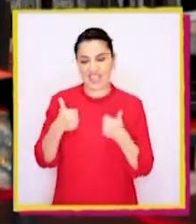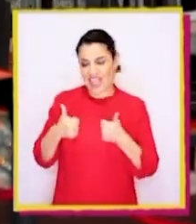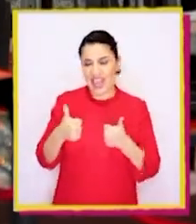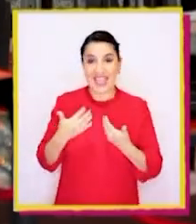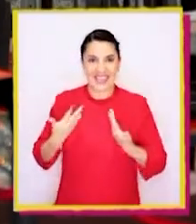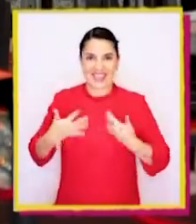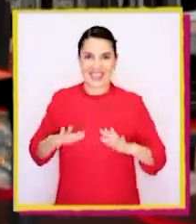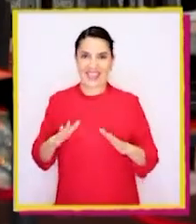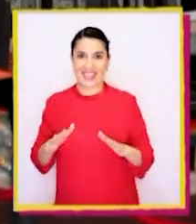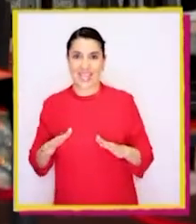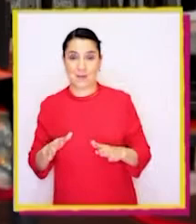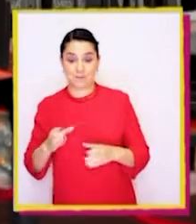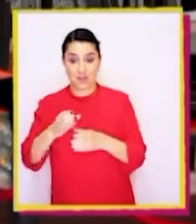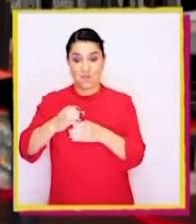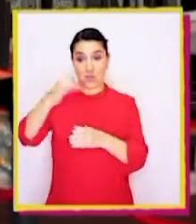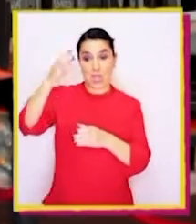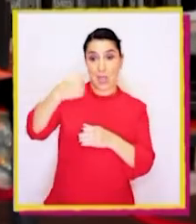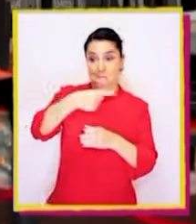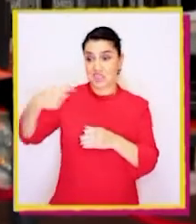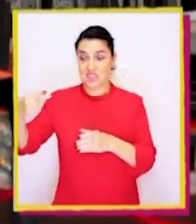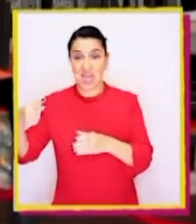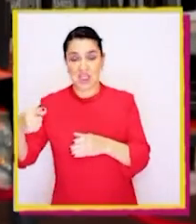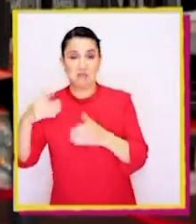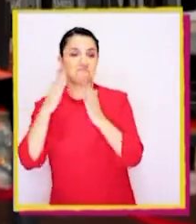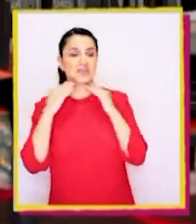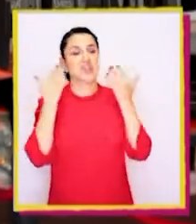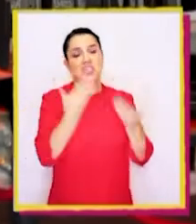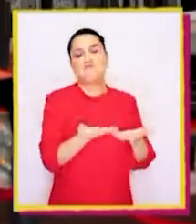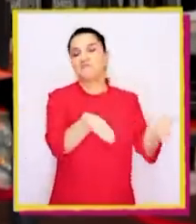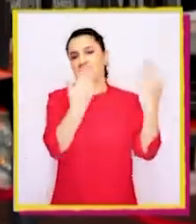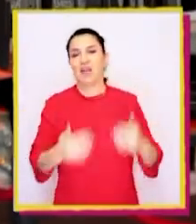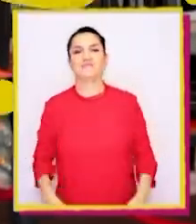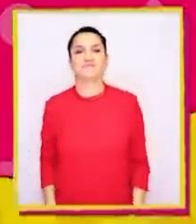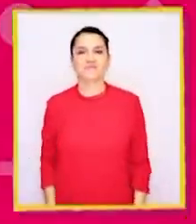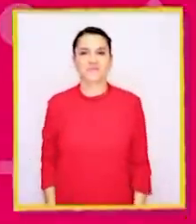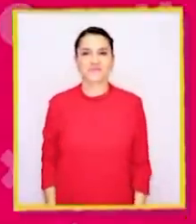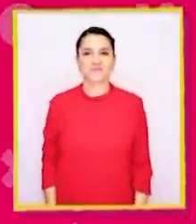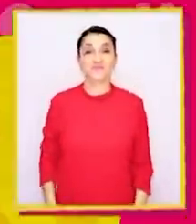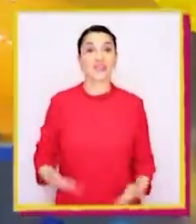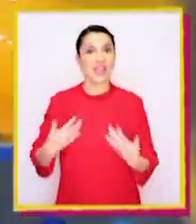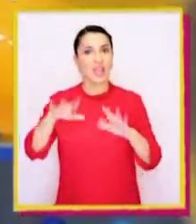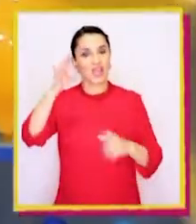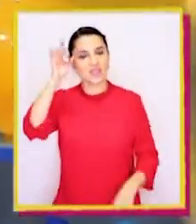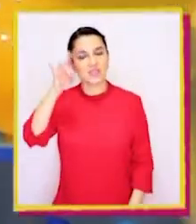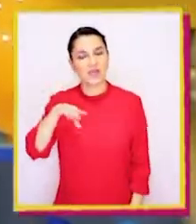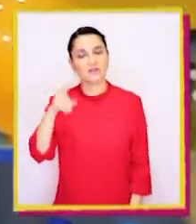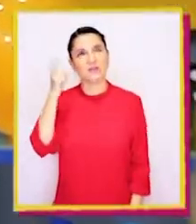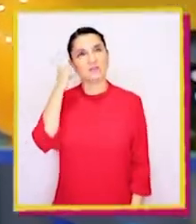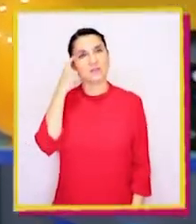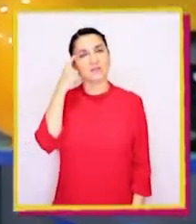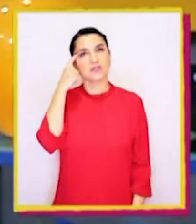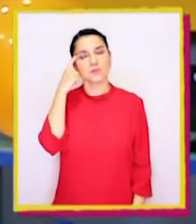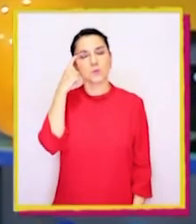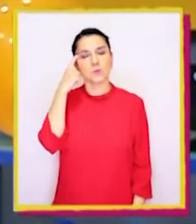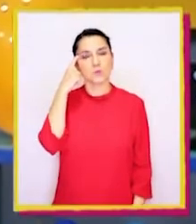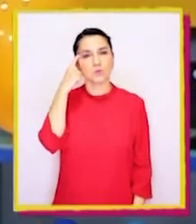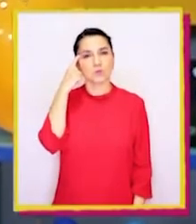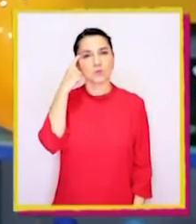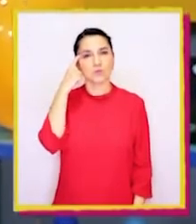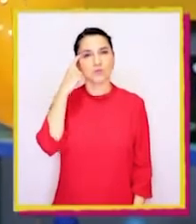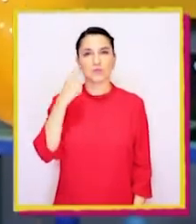¡Excelente! Voy a poner entonces la mitad en una botella y así les llevo lo que ellos quieren. ¡Perfecto! ¿Saben qué estaba